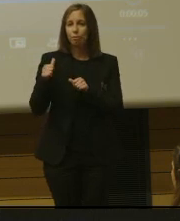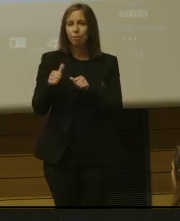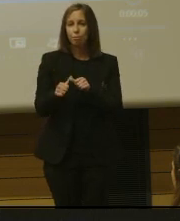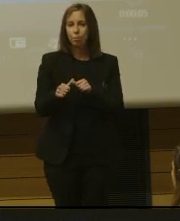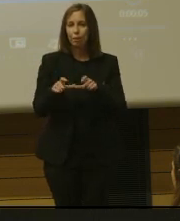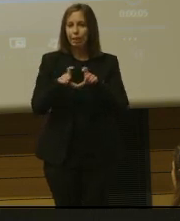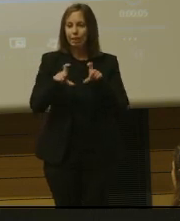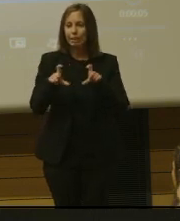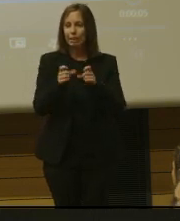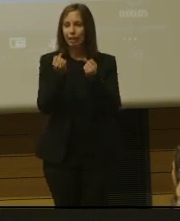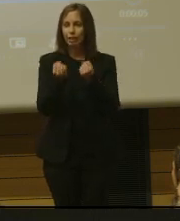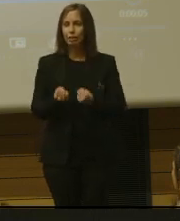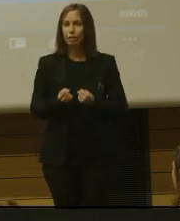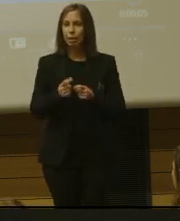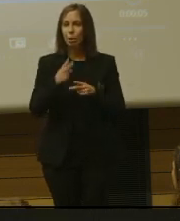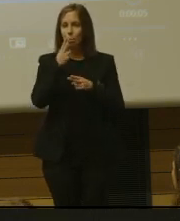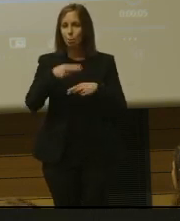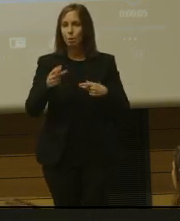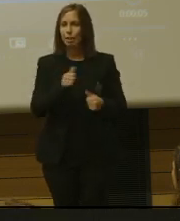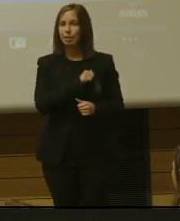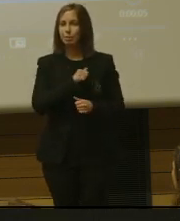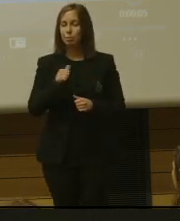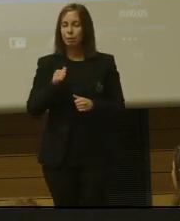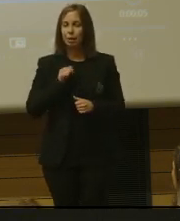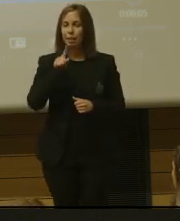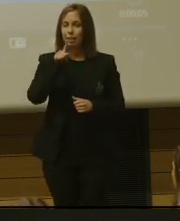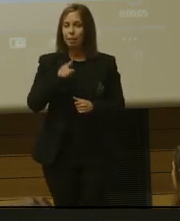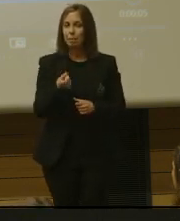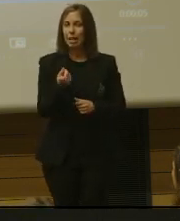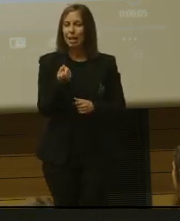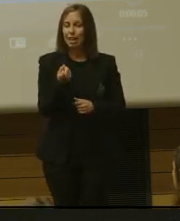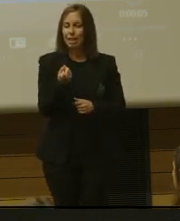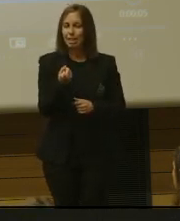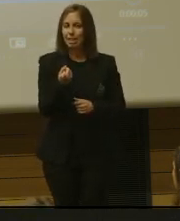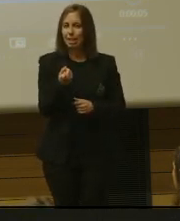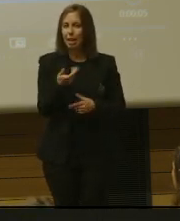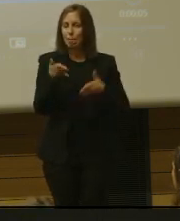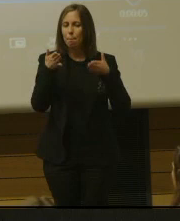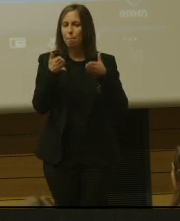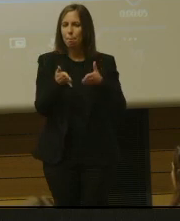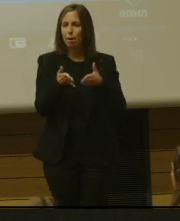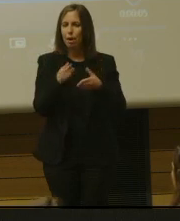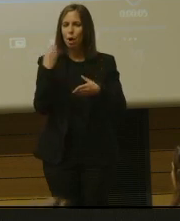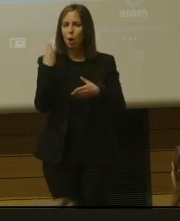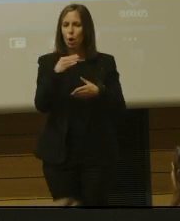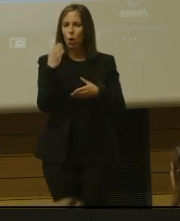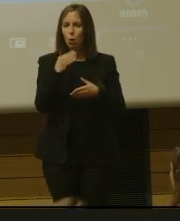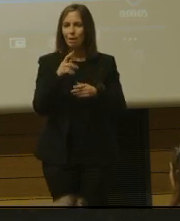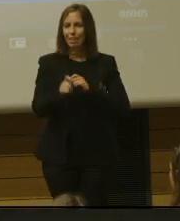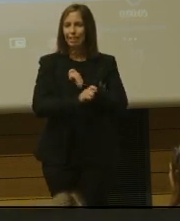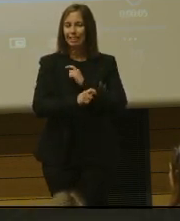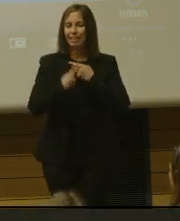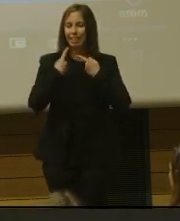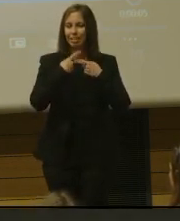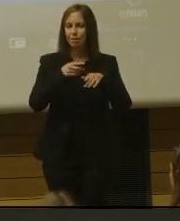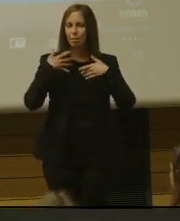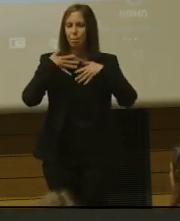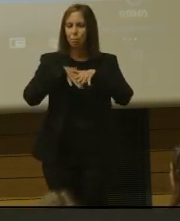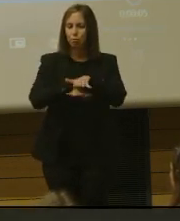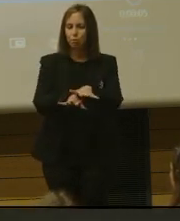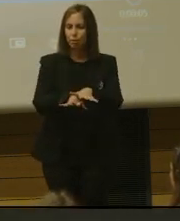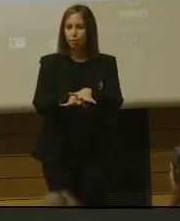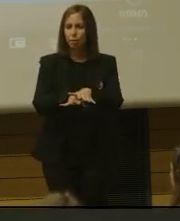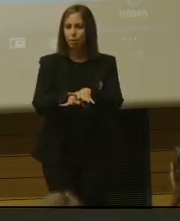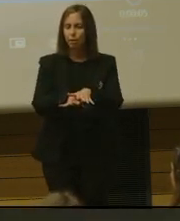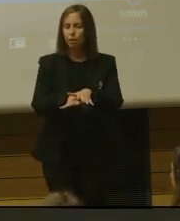muchas entidades públicas y privadas y de la necesidad también de centrarnos en los jóvenes y utilizar otras estrategias para llegar